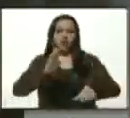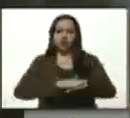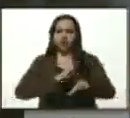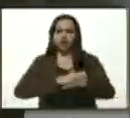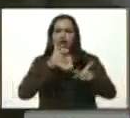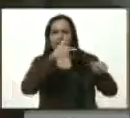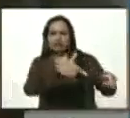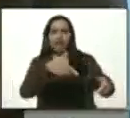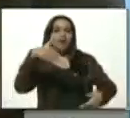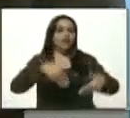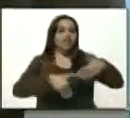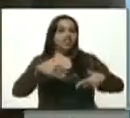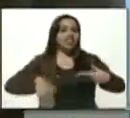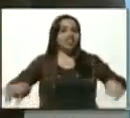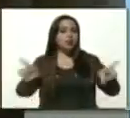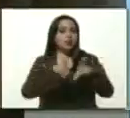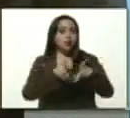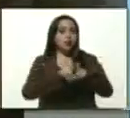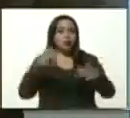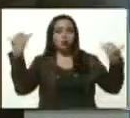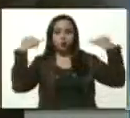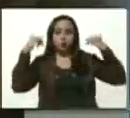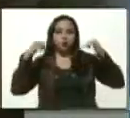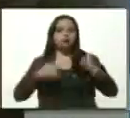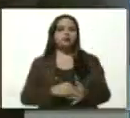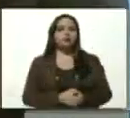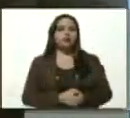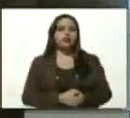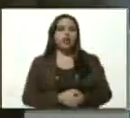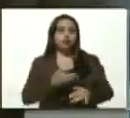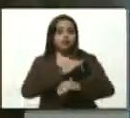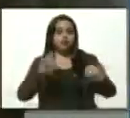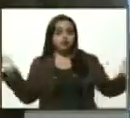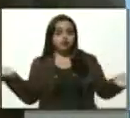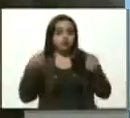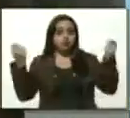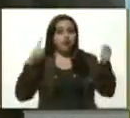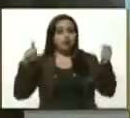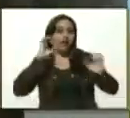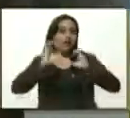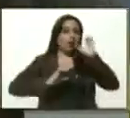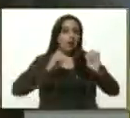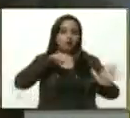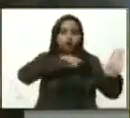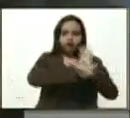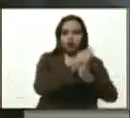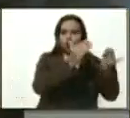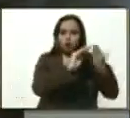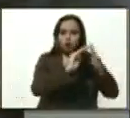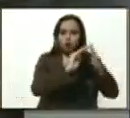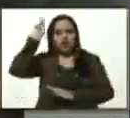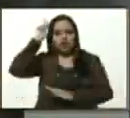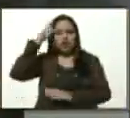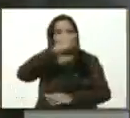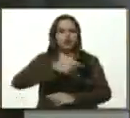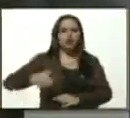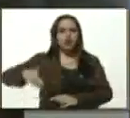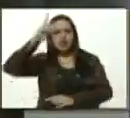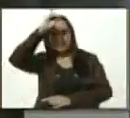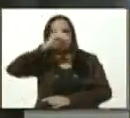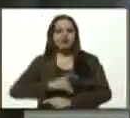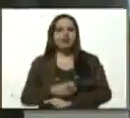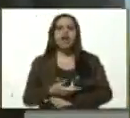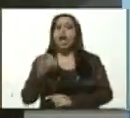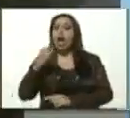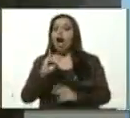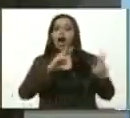fiesta este final de campaña, pero al mismo tiempo mucho entusiasmo en comunidades indígenas, personas con discapacidad. Hay